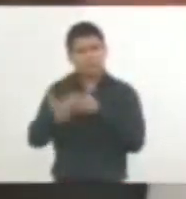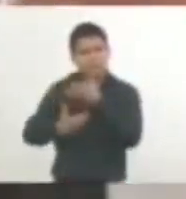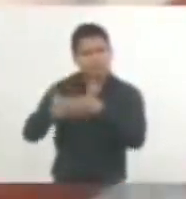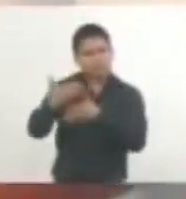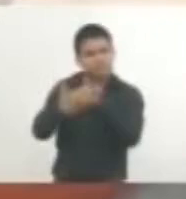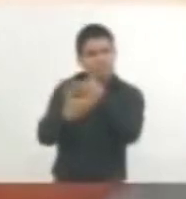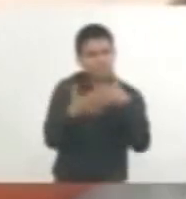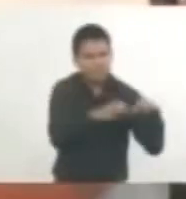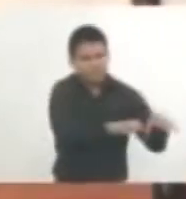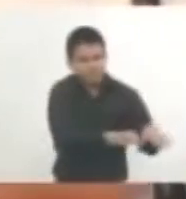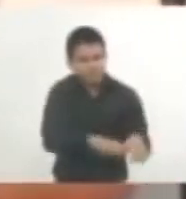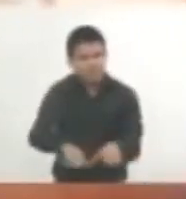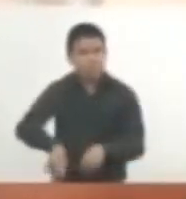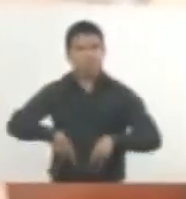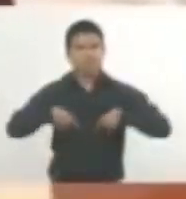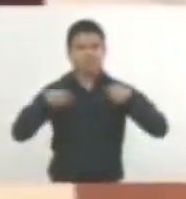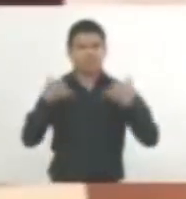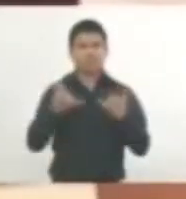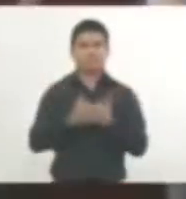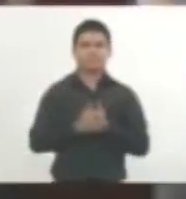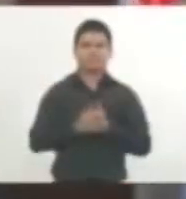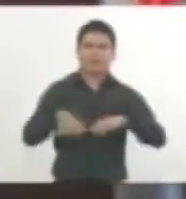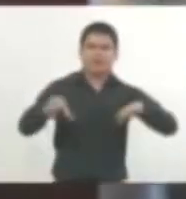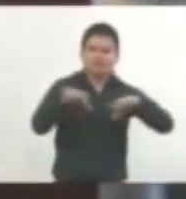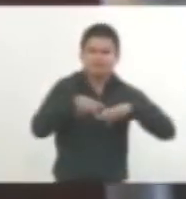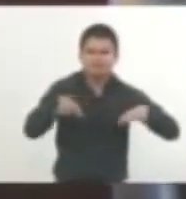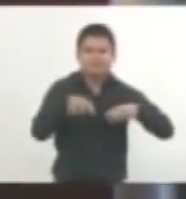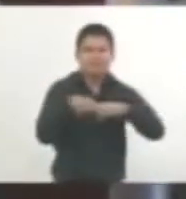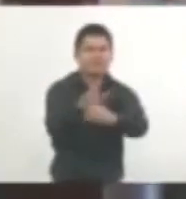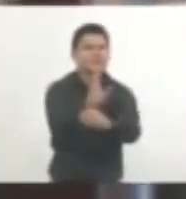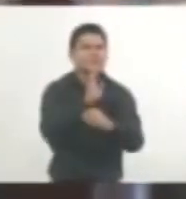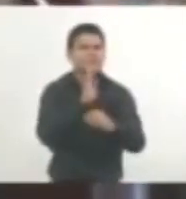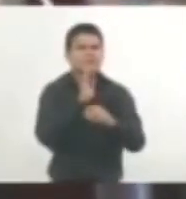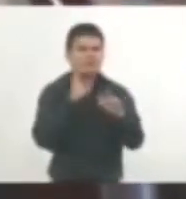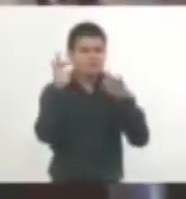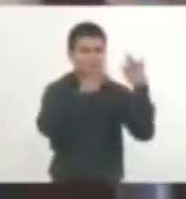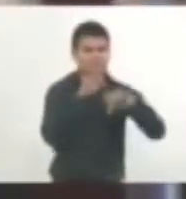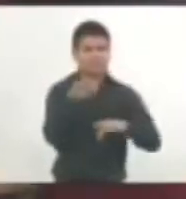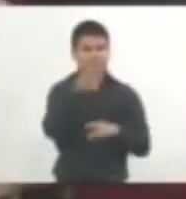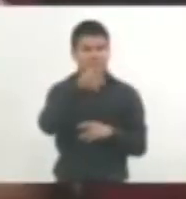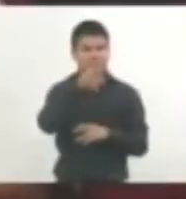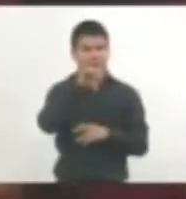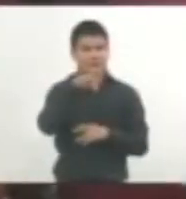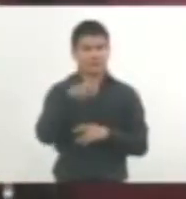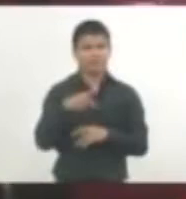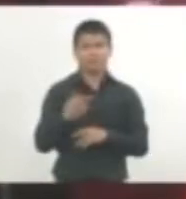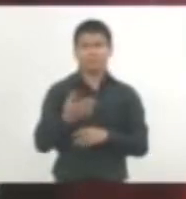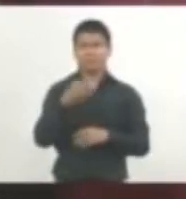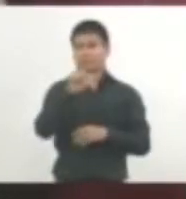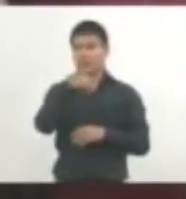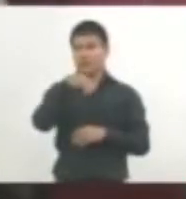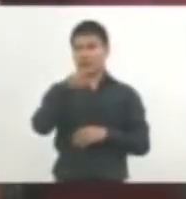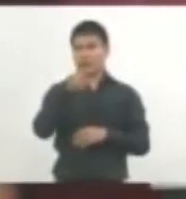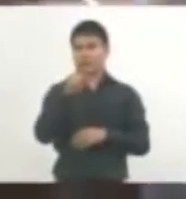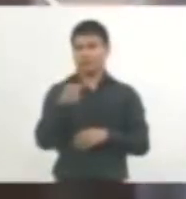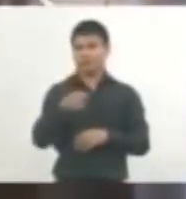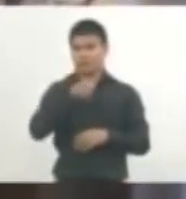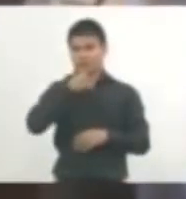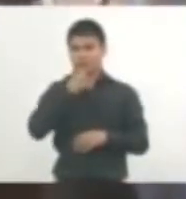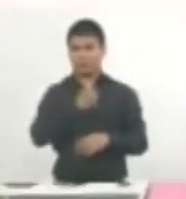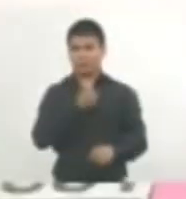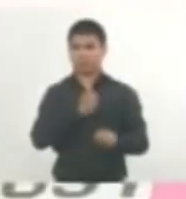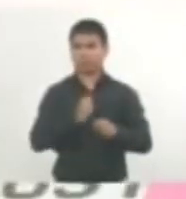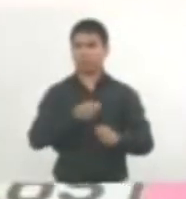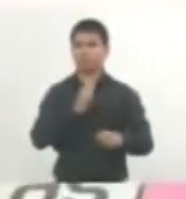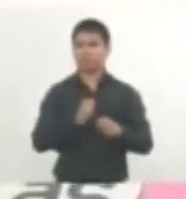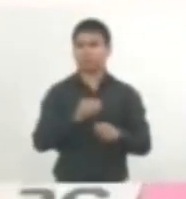vida. En sus próximos eventos, la Fundación contará con la participación del Grammy colombiano Andrés Salguero. Es uno de los artistas que nos estará acompañando